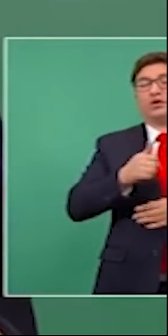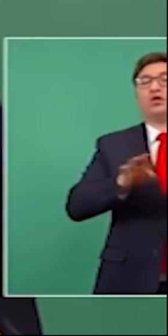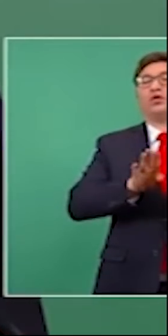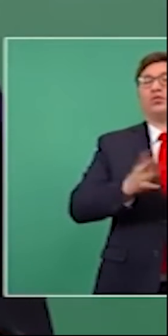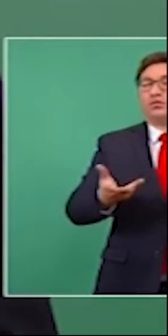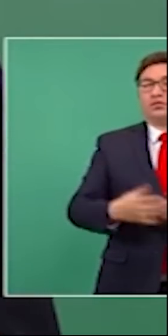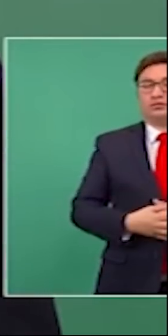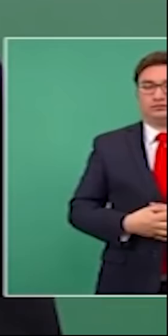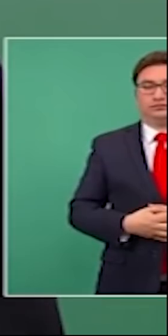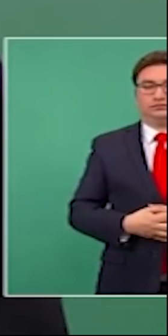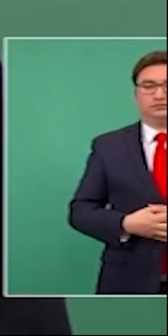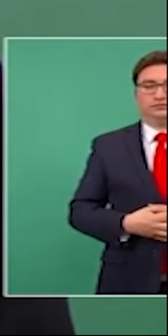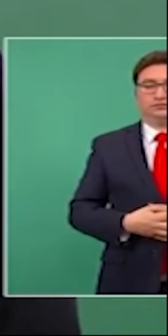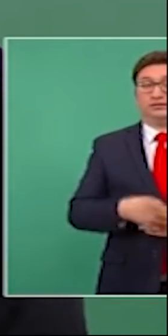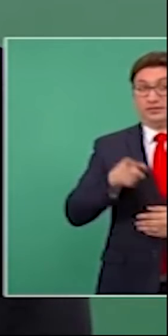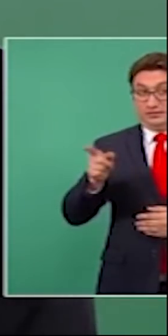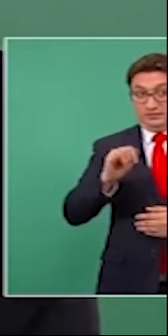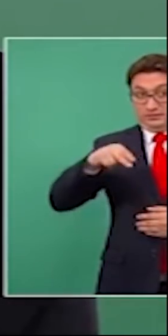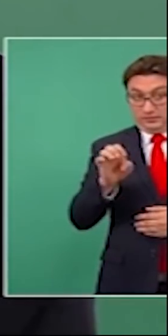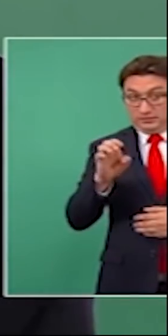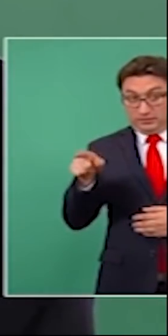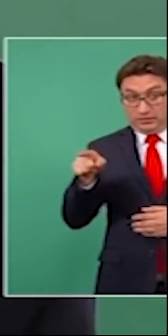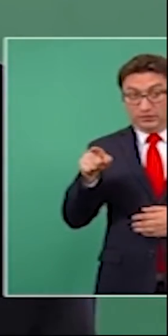¿Estarían poniendo trabas?